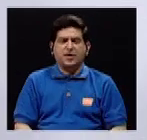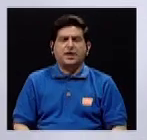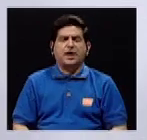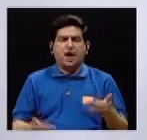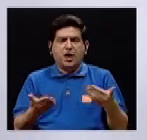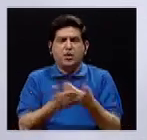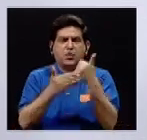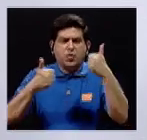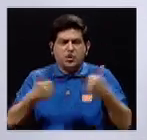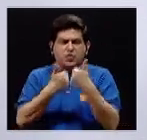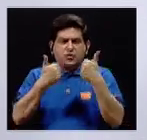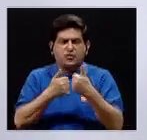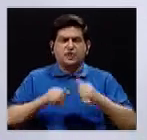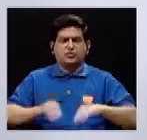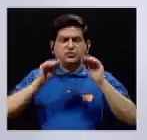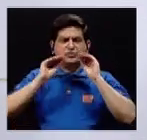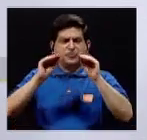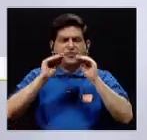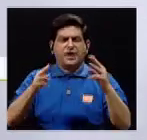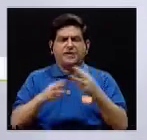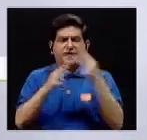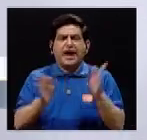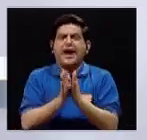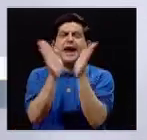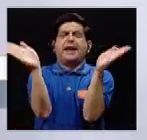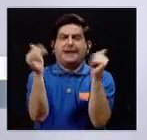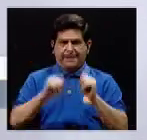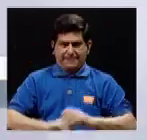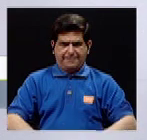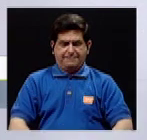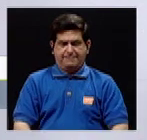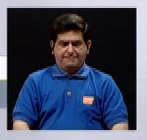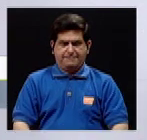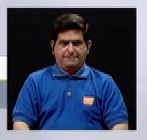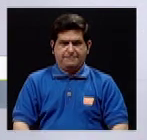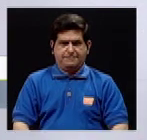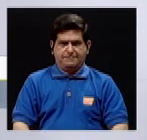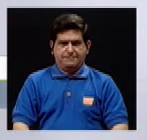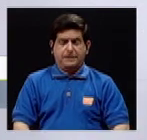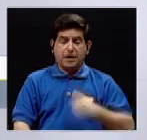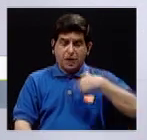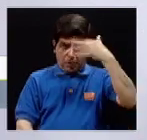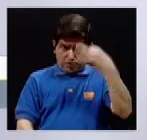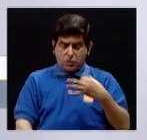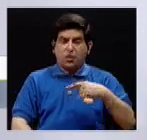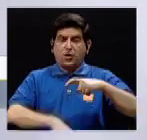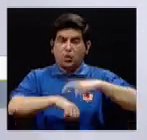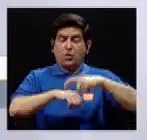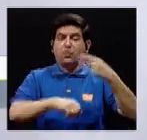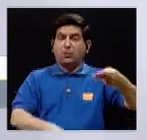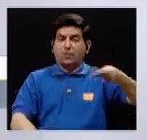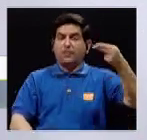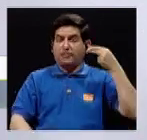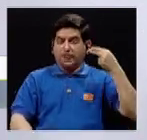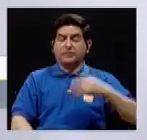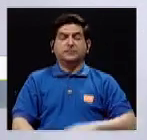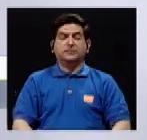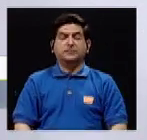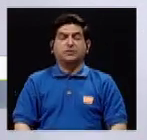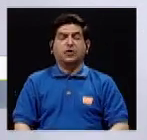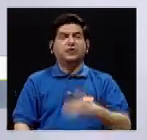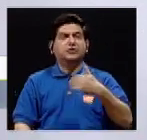desafíos para la educación matemática y son nuevos desafíos en general la Igual yo creo que estamos en un momento histórico